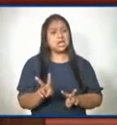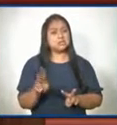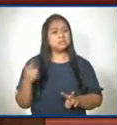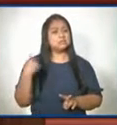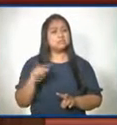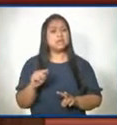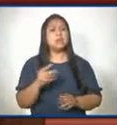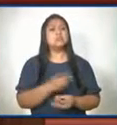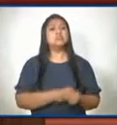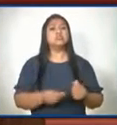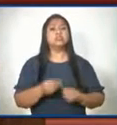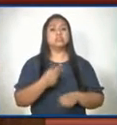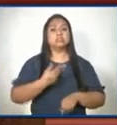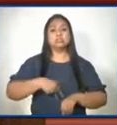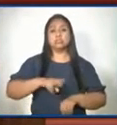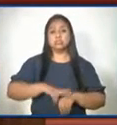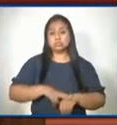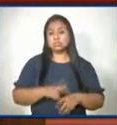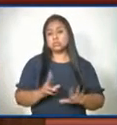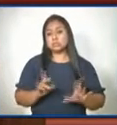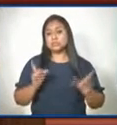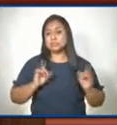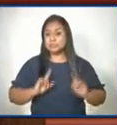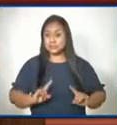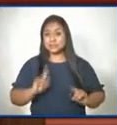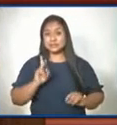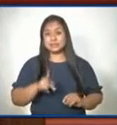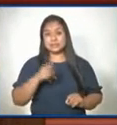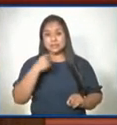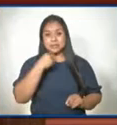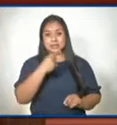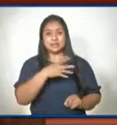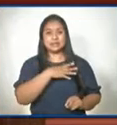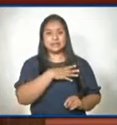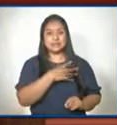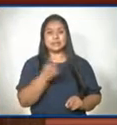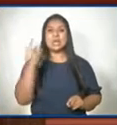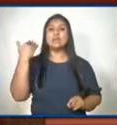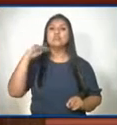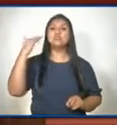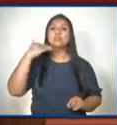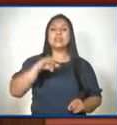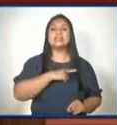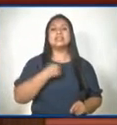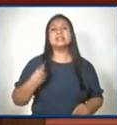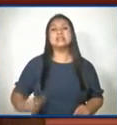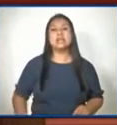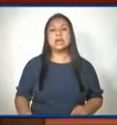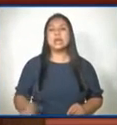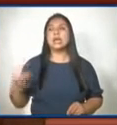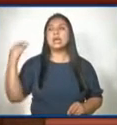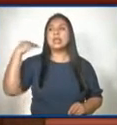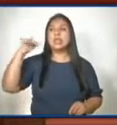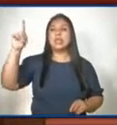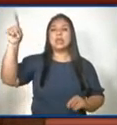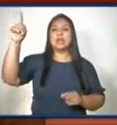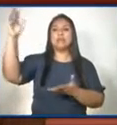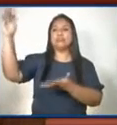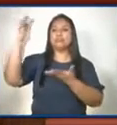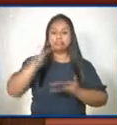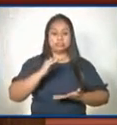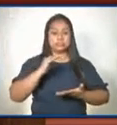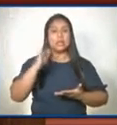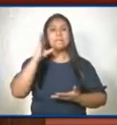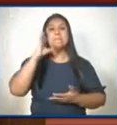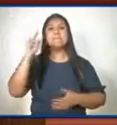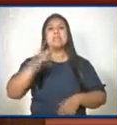productores nacionales, siempre que la materia prima no la importen de China, por ejemplo, porque los